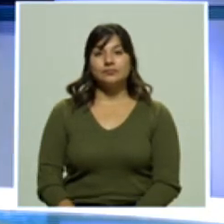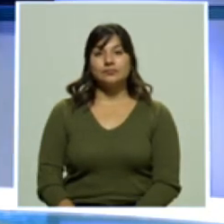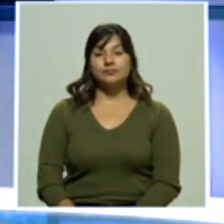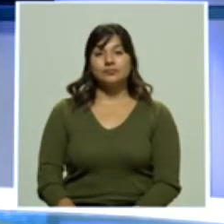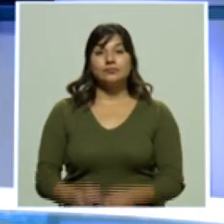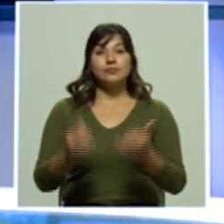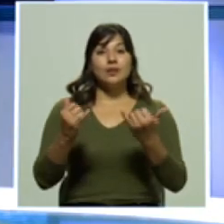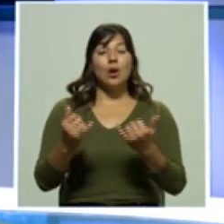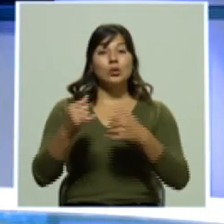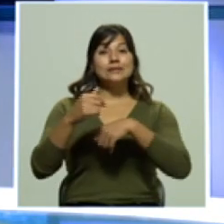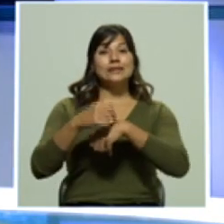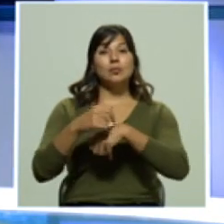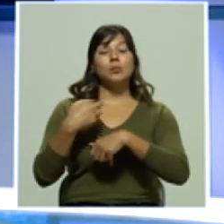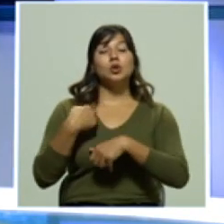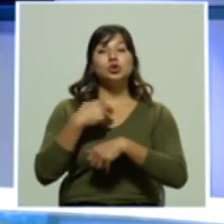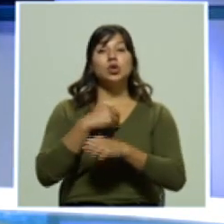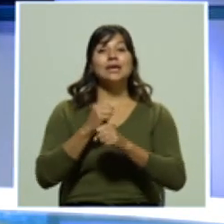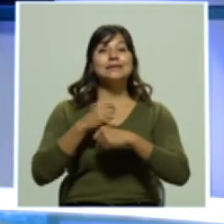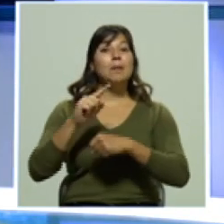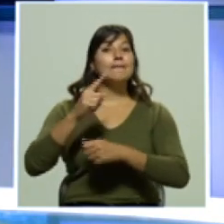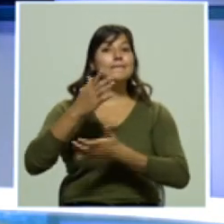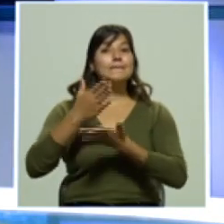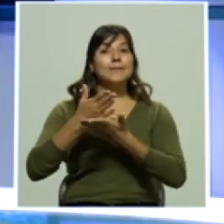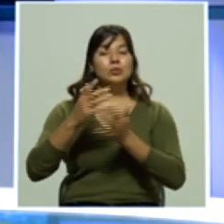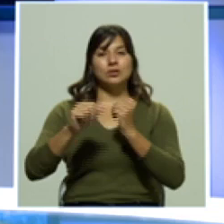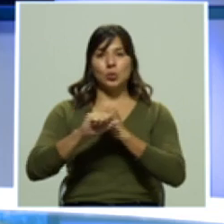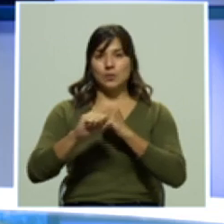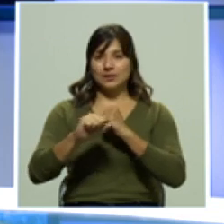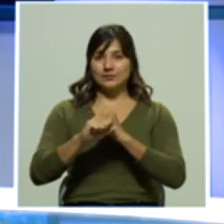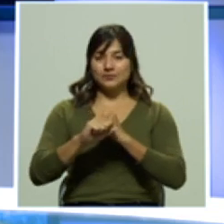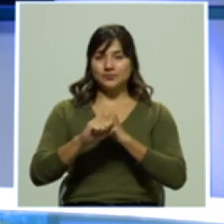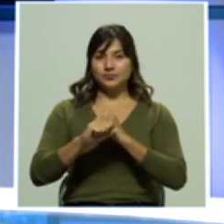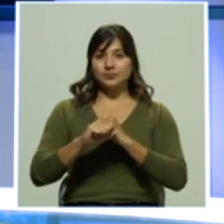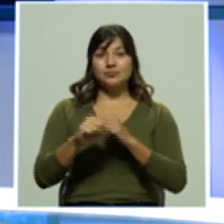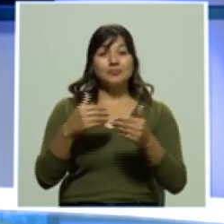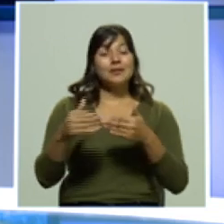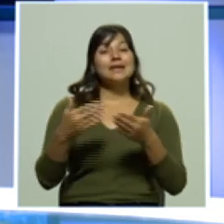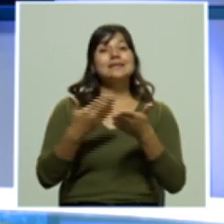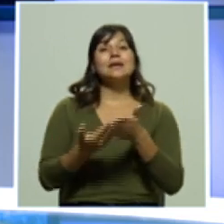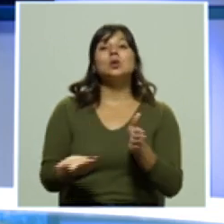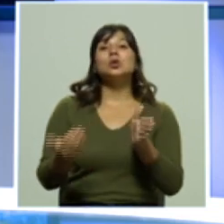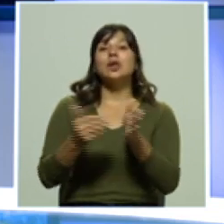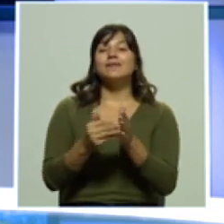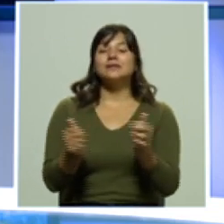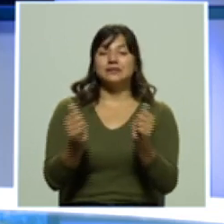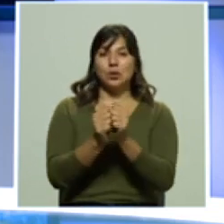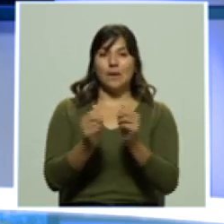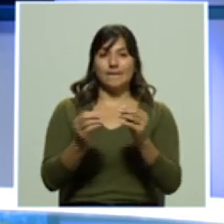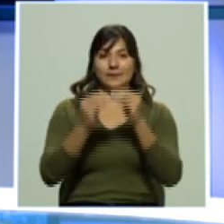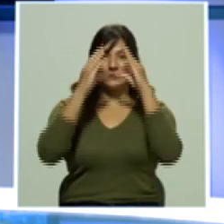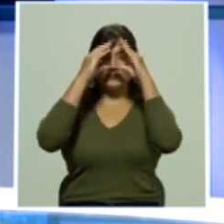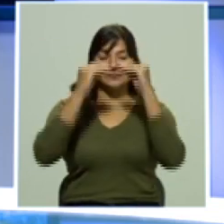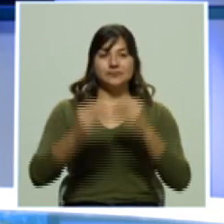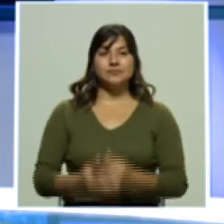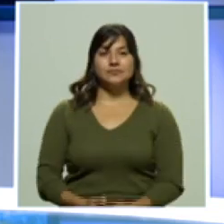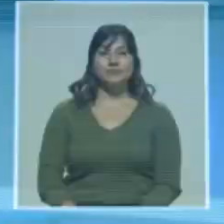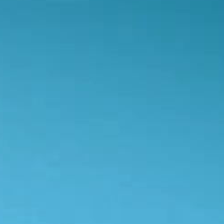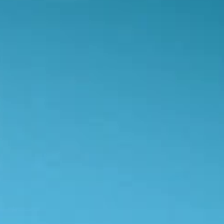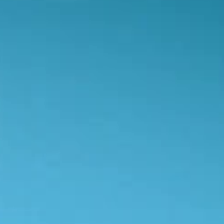En este momento vamos a hacer nuestra primera pausa comercial y ya regresamos con más información.